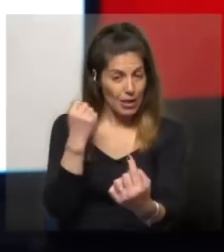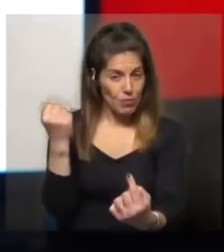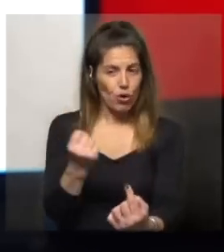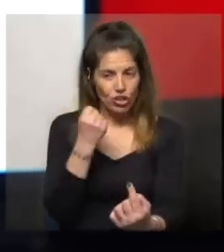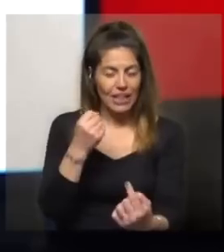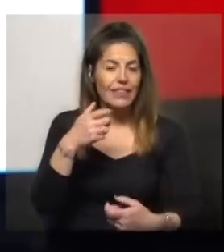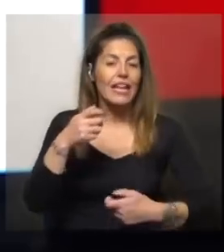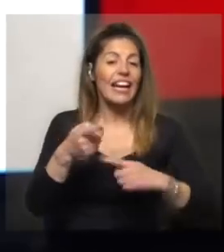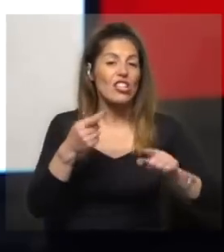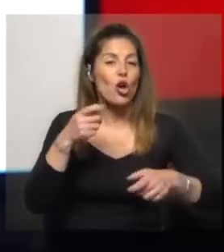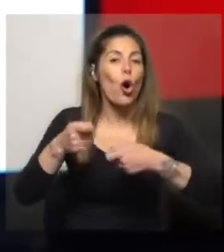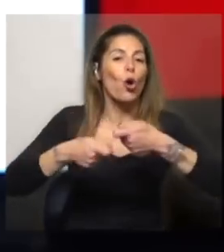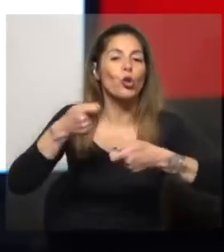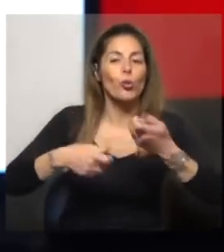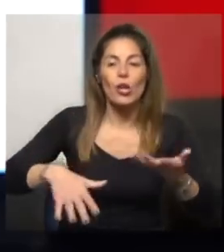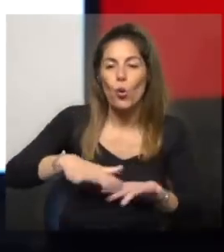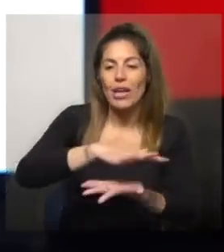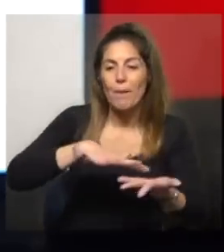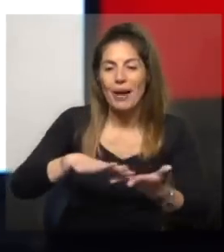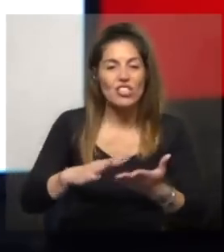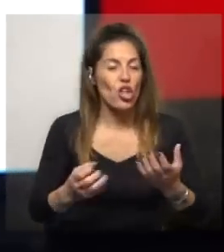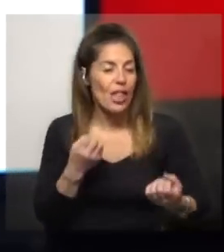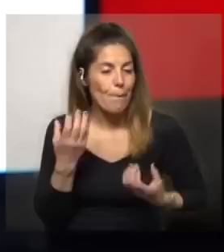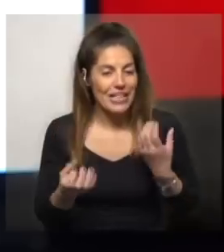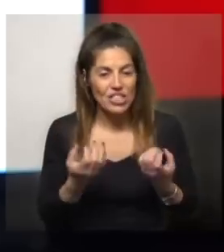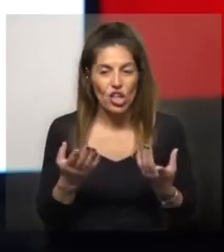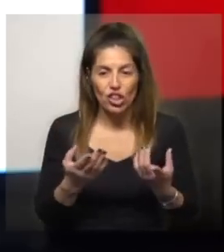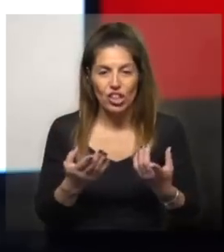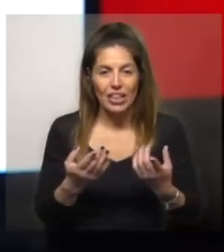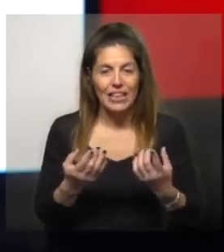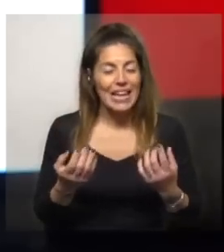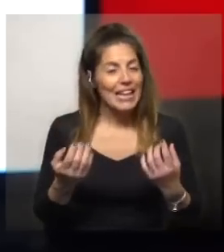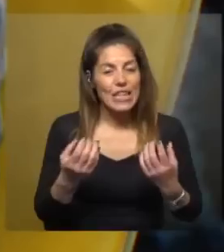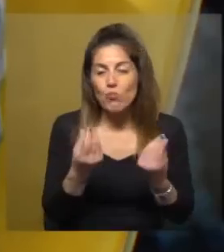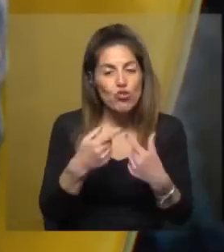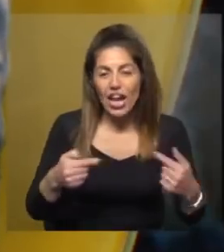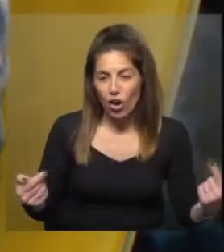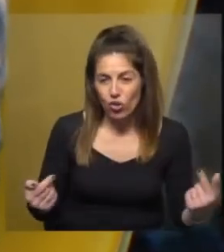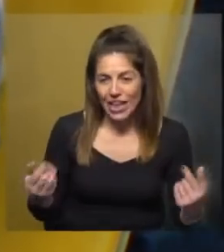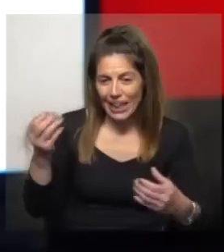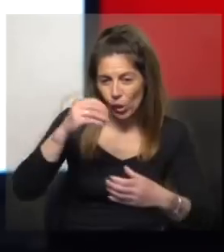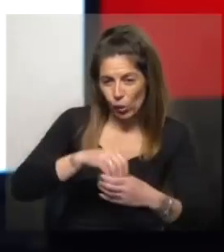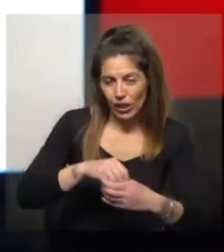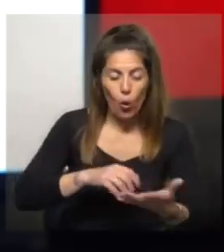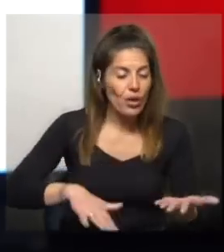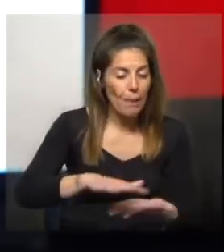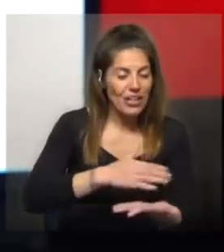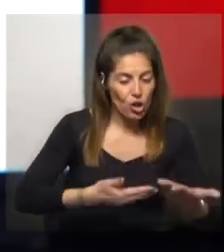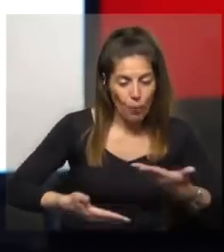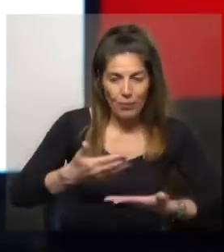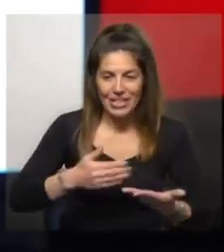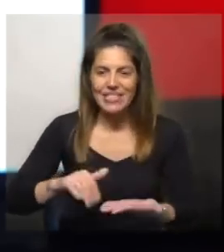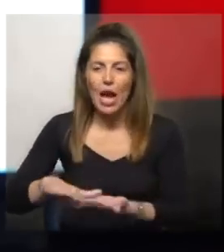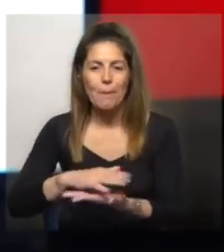ver con construir un espacio de expresión y tenía muchas partes eso que quería hacer un espacio de convivencia un espacio de